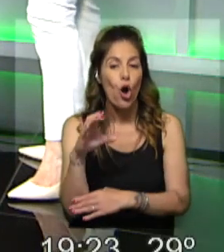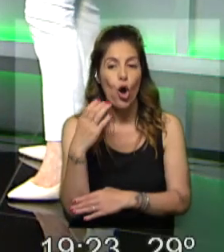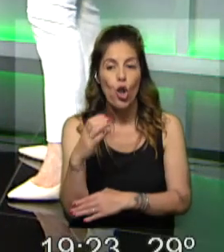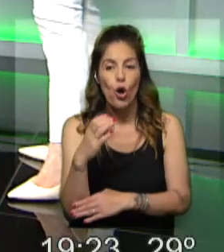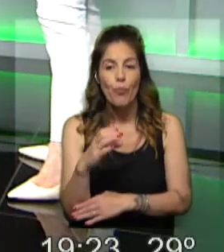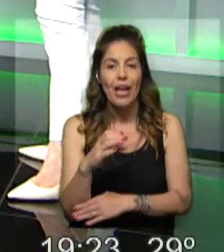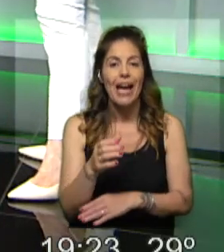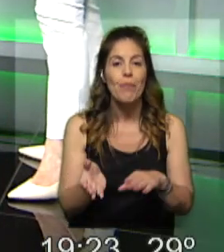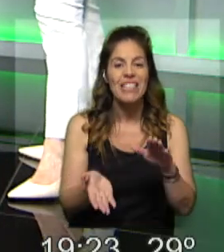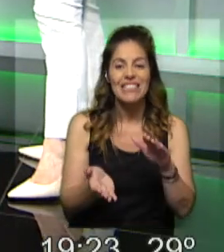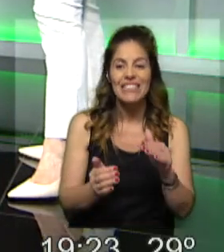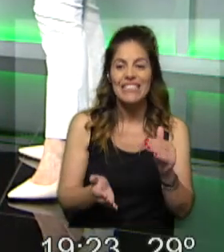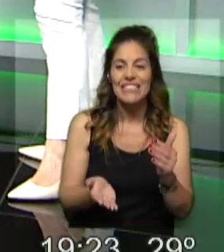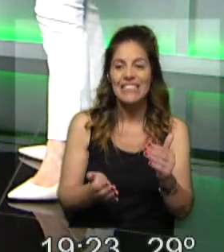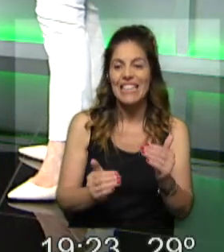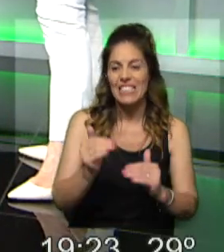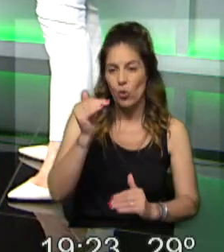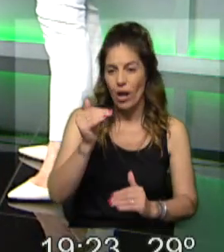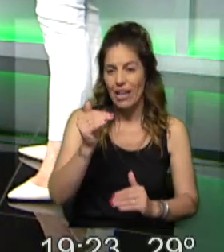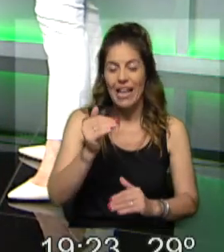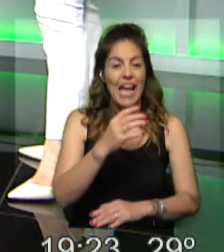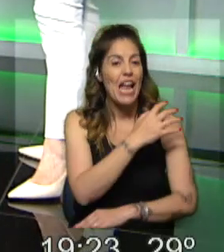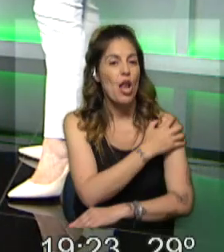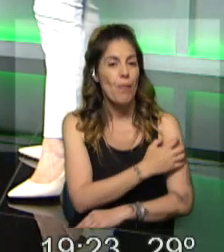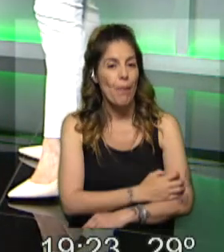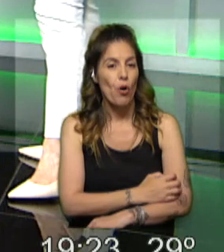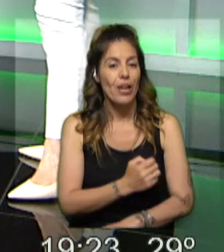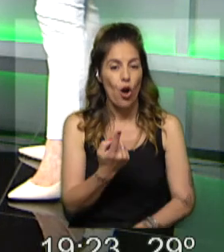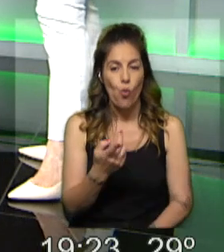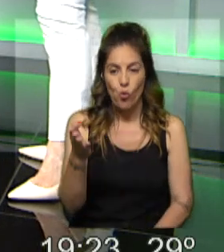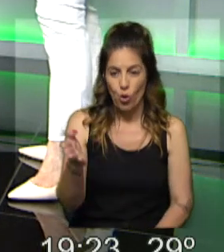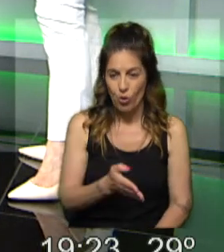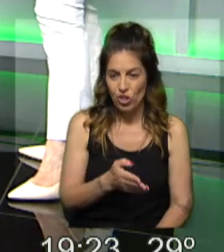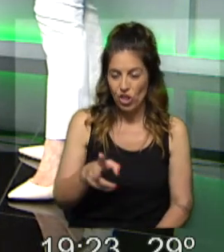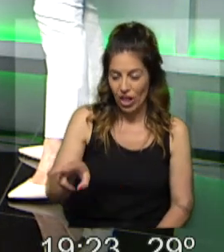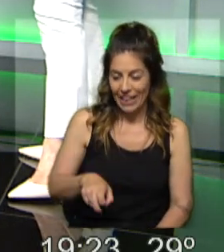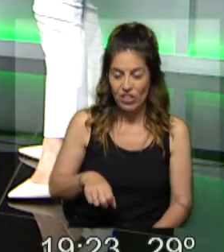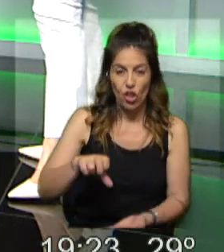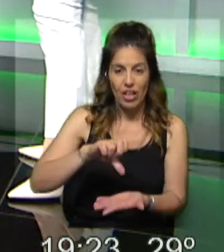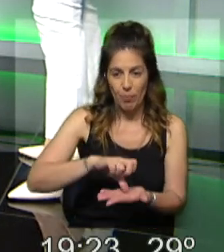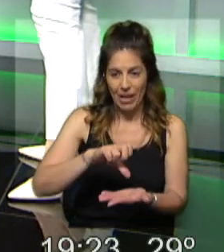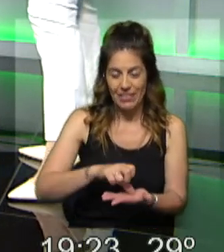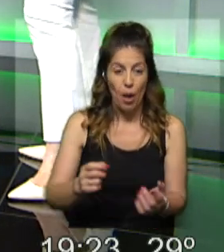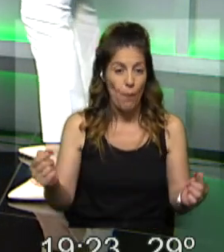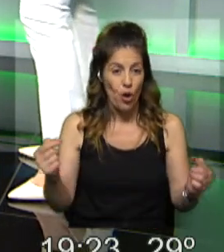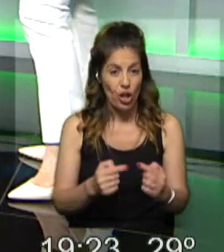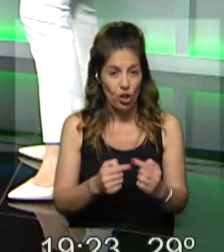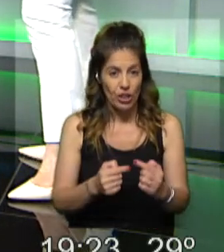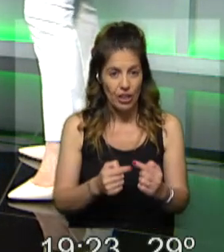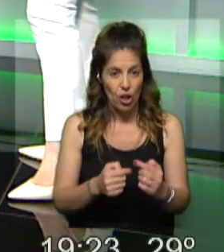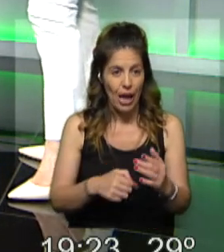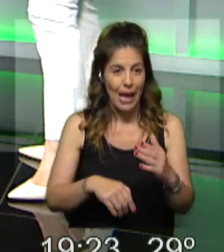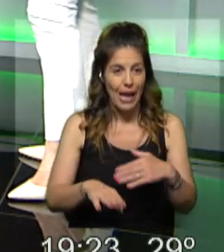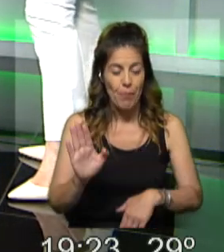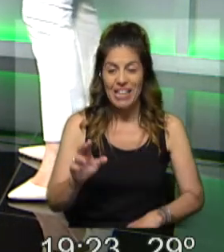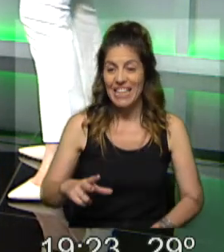desigual Sí el deil más pobre de todo se queda con el 1% del ingreso de el país por el contrario el deil más